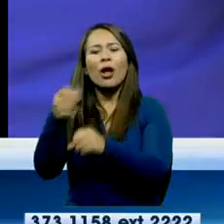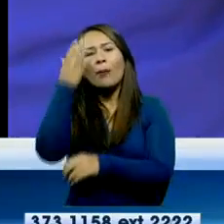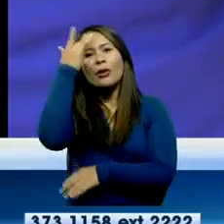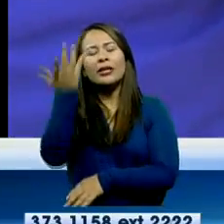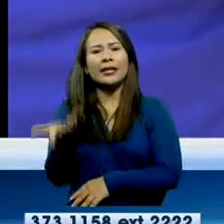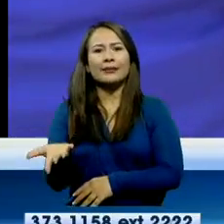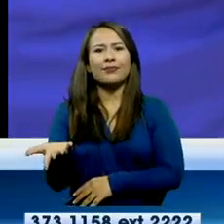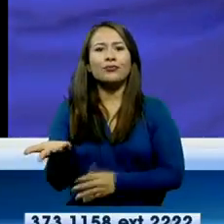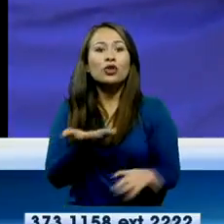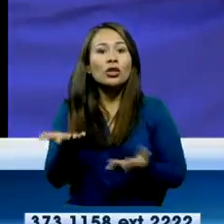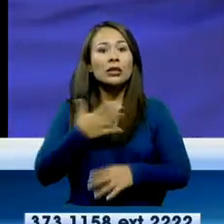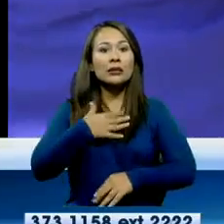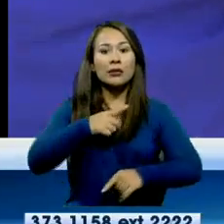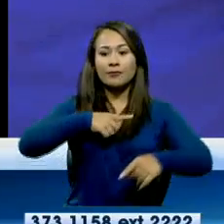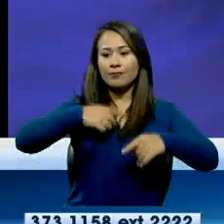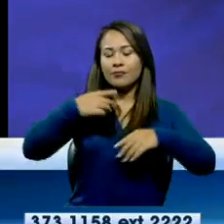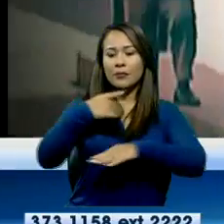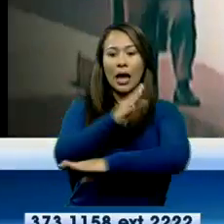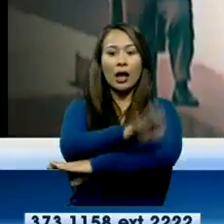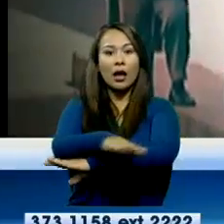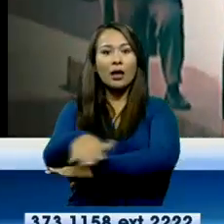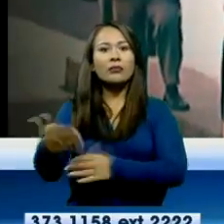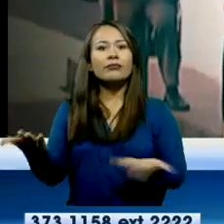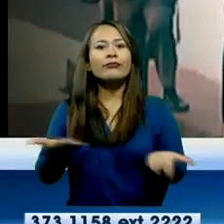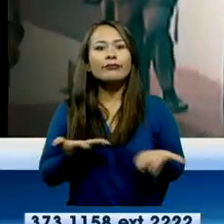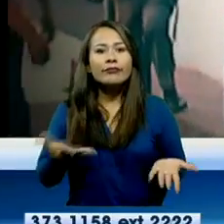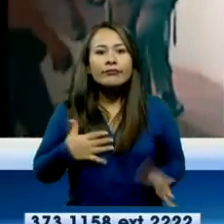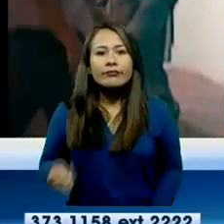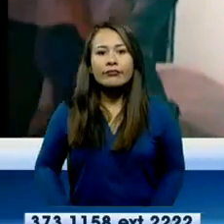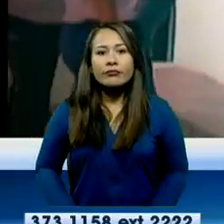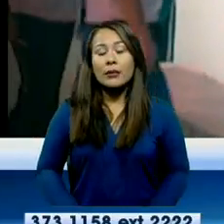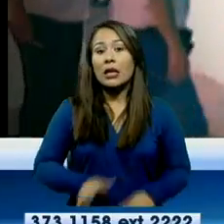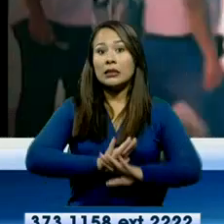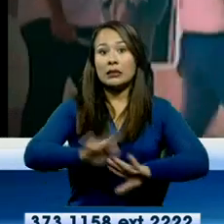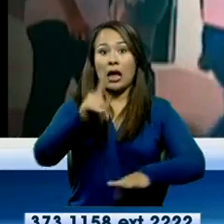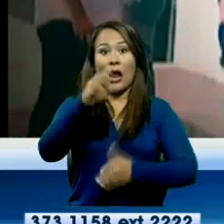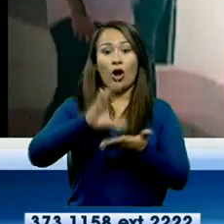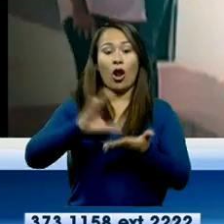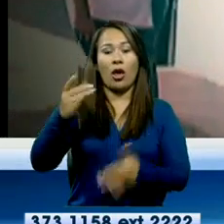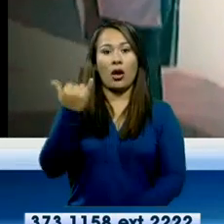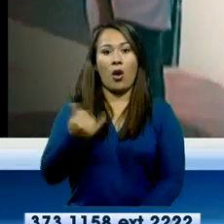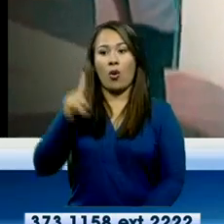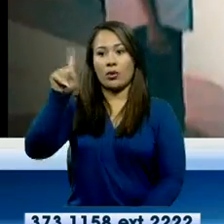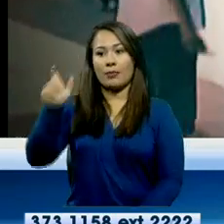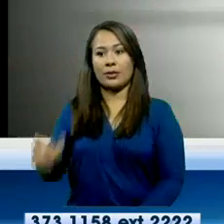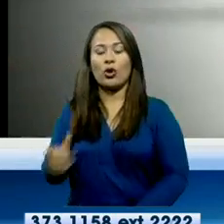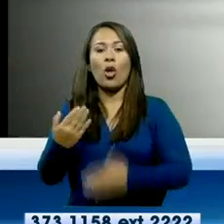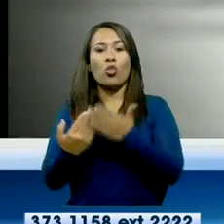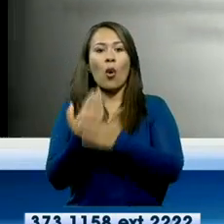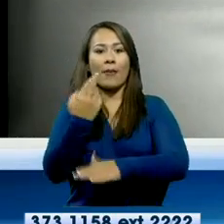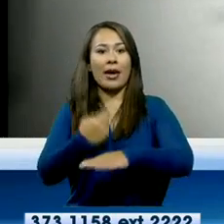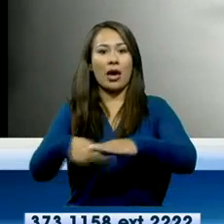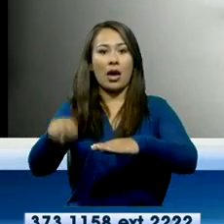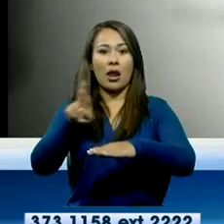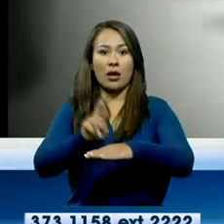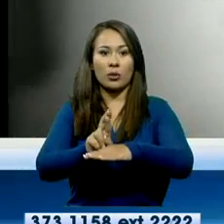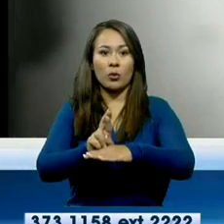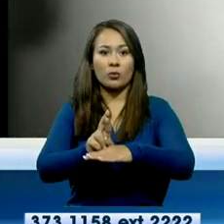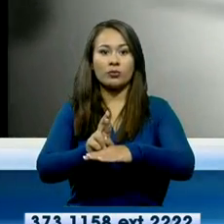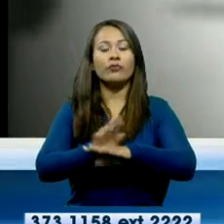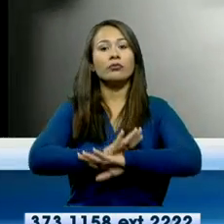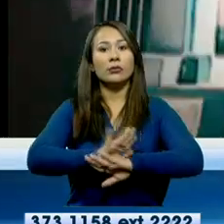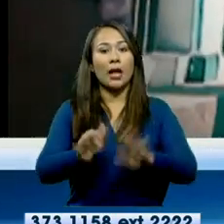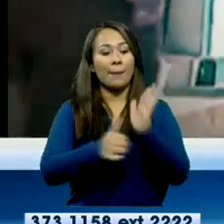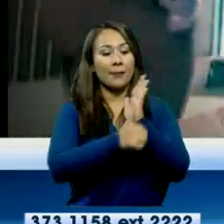inspectores, las inspectoras están sentadas frente a los baños. Al colegio ya se han designado un interventor y un nuevo rector. Entre tanto, el Ministerio del